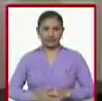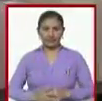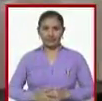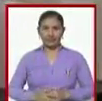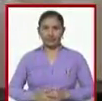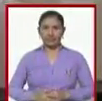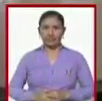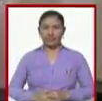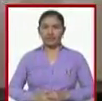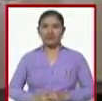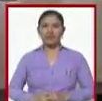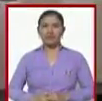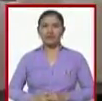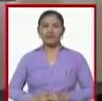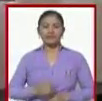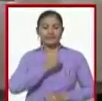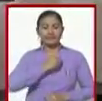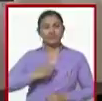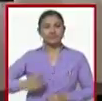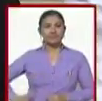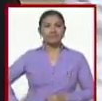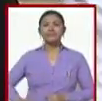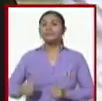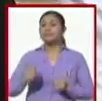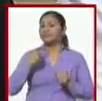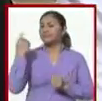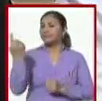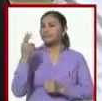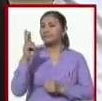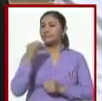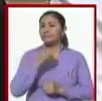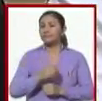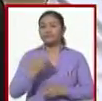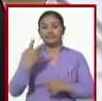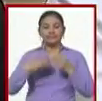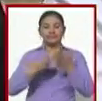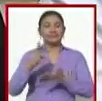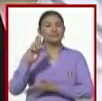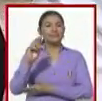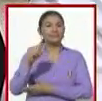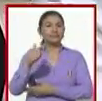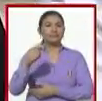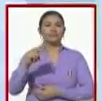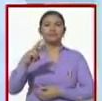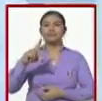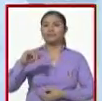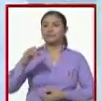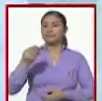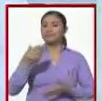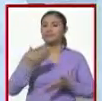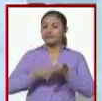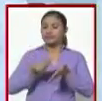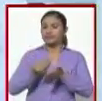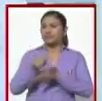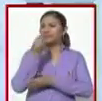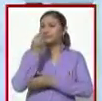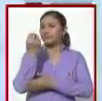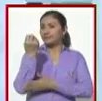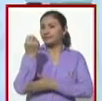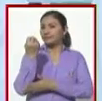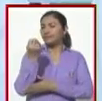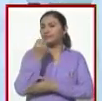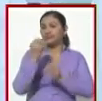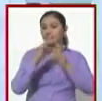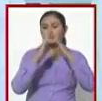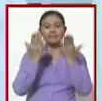podemos estar con la gobernación, con el gobernador, no solamente el problema regalía. No, se nos adeuda el desayuno escolar, se nos